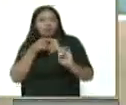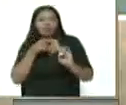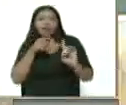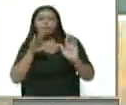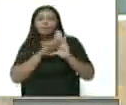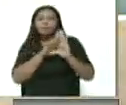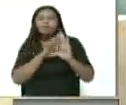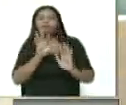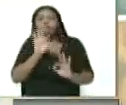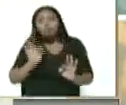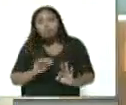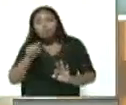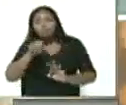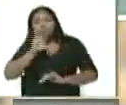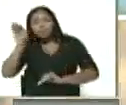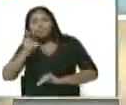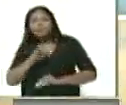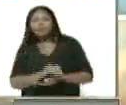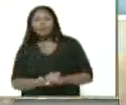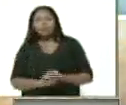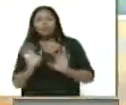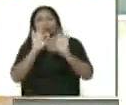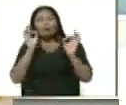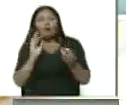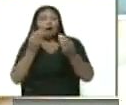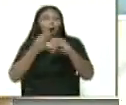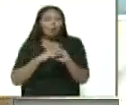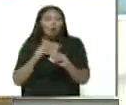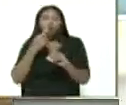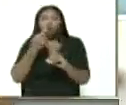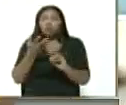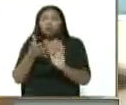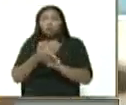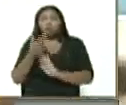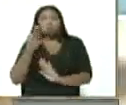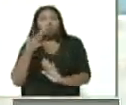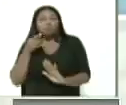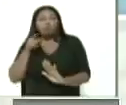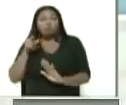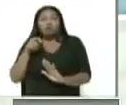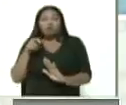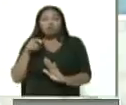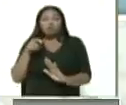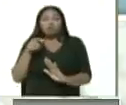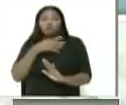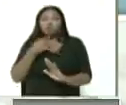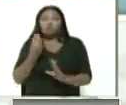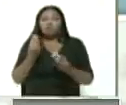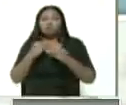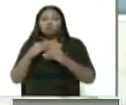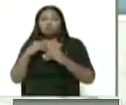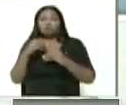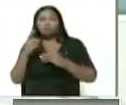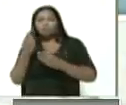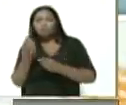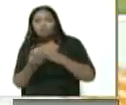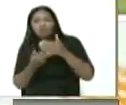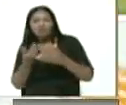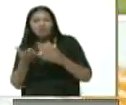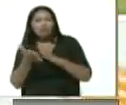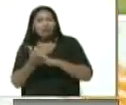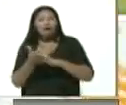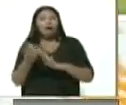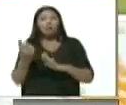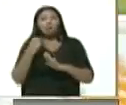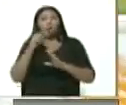del país ninguno esos acuerdos o este digamos con alguna un condicionante indudablemente no puede ser